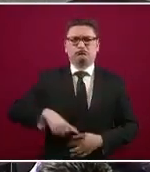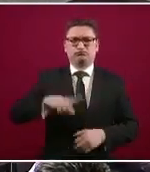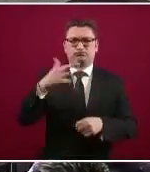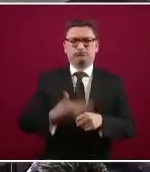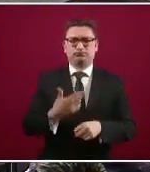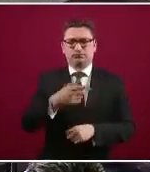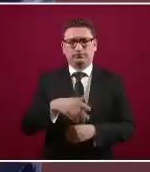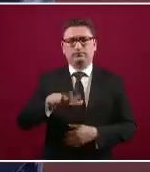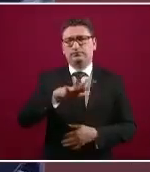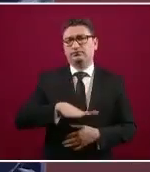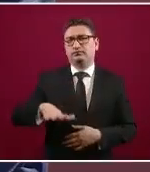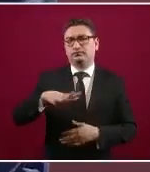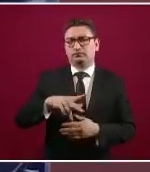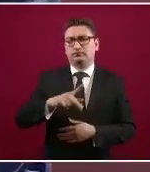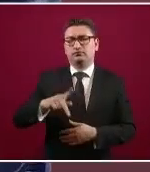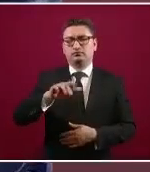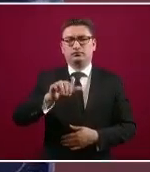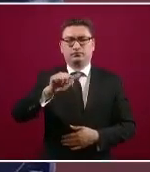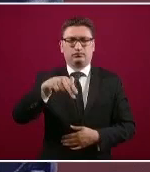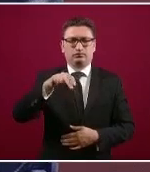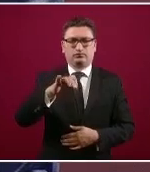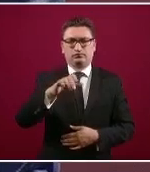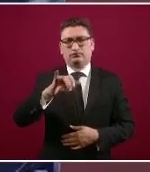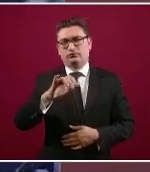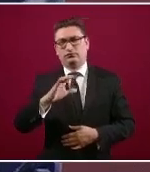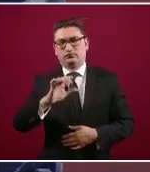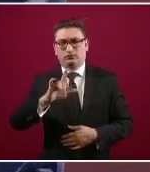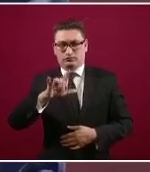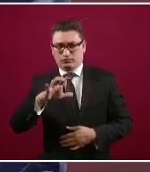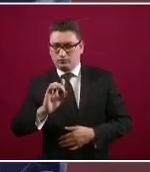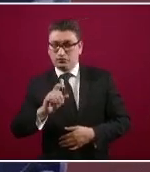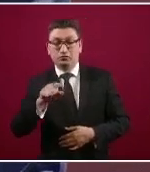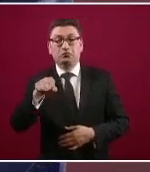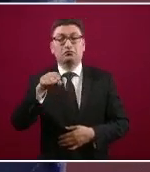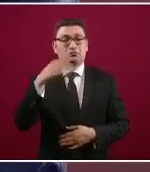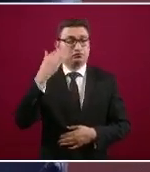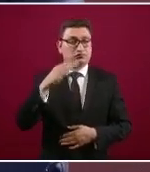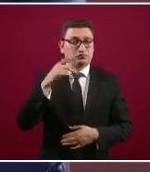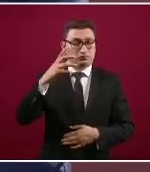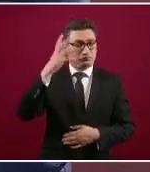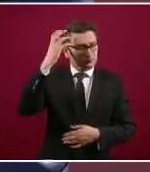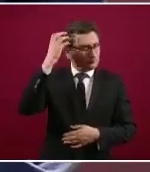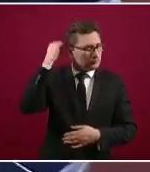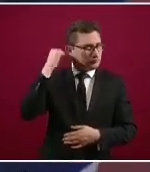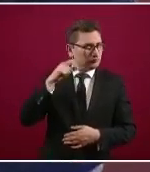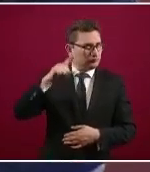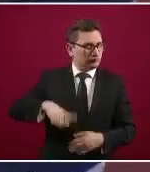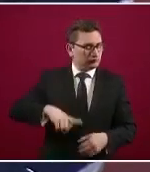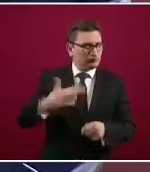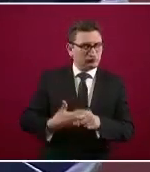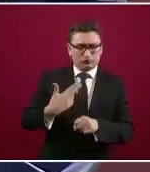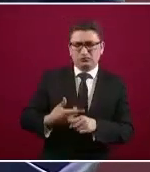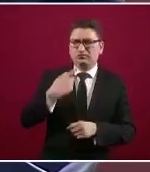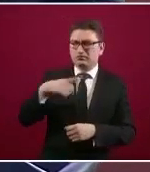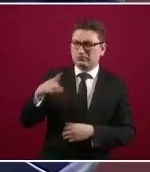Los de Anenecuilco se quejaban con el gobernador de Morelos. Una vez